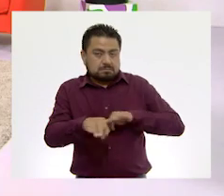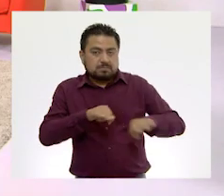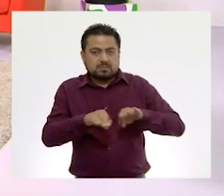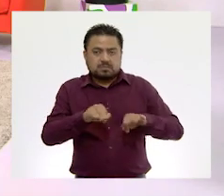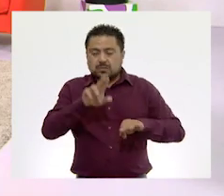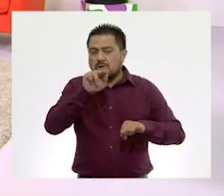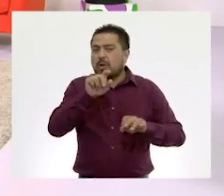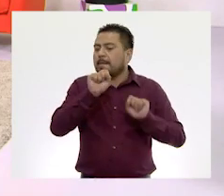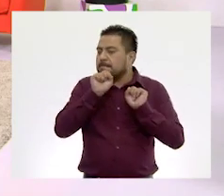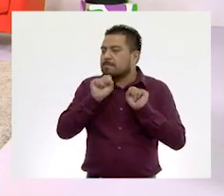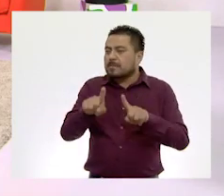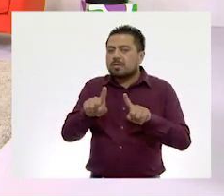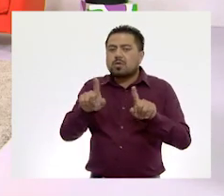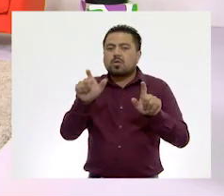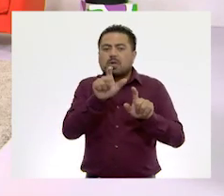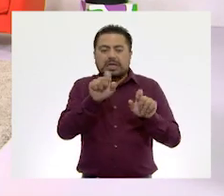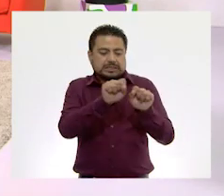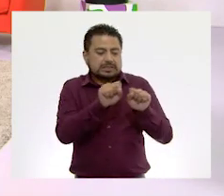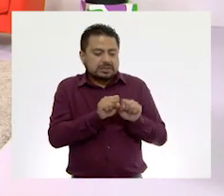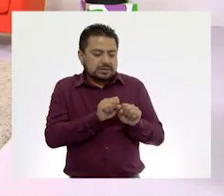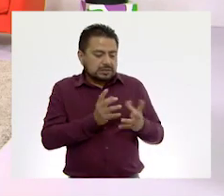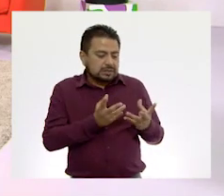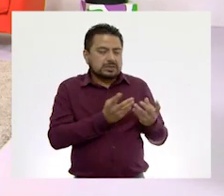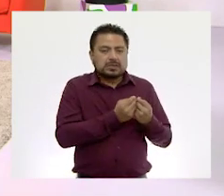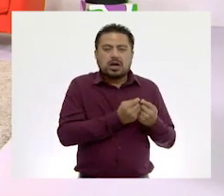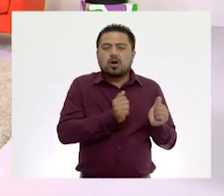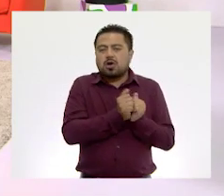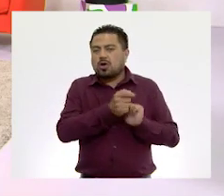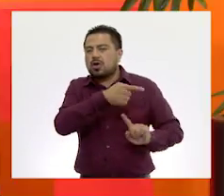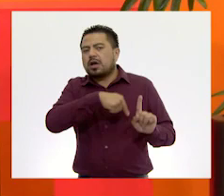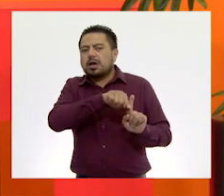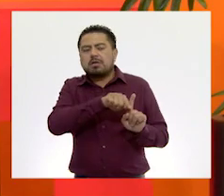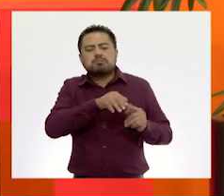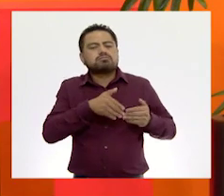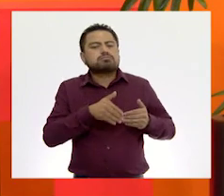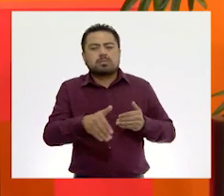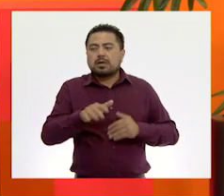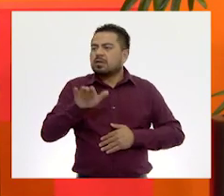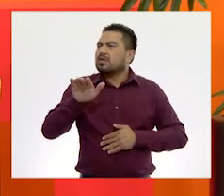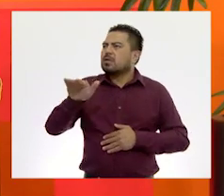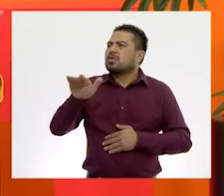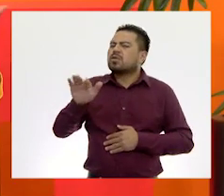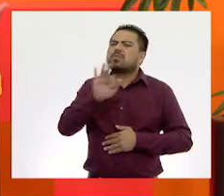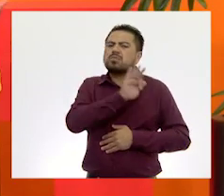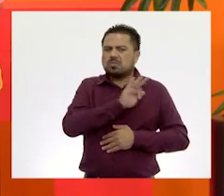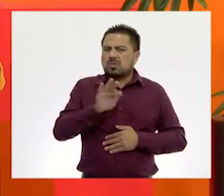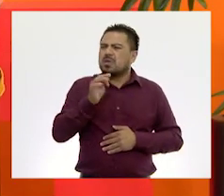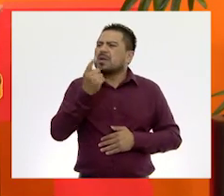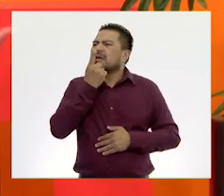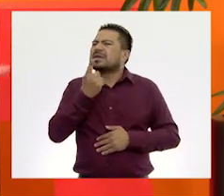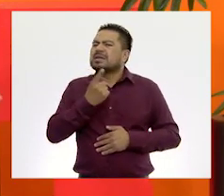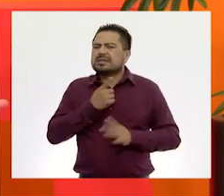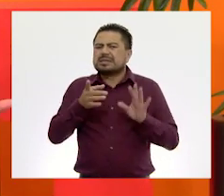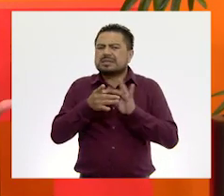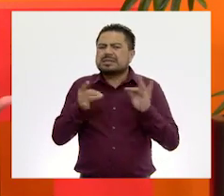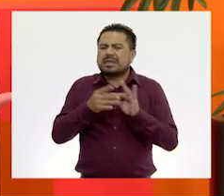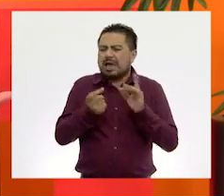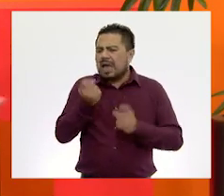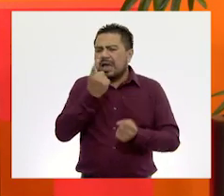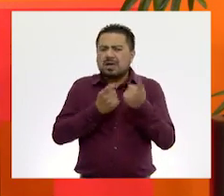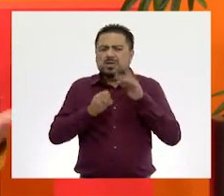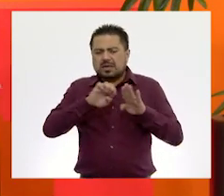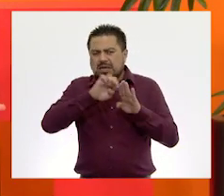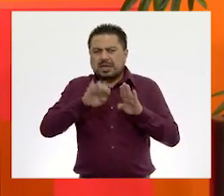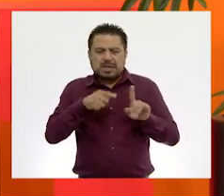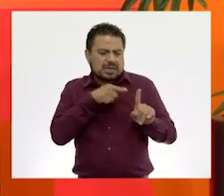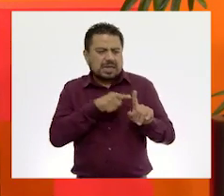no es lo mismo que estar en el salón, ¿no? Con ellos todo el tiempo. Mercedes, ¿y podrías darnos algunos ejemplos de